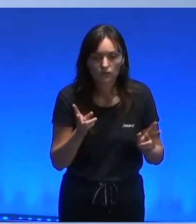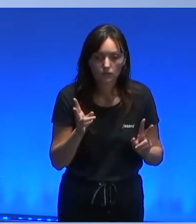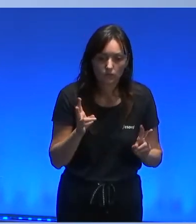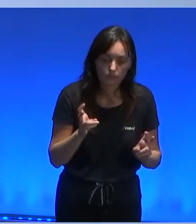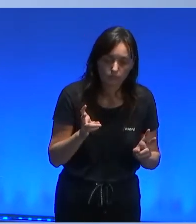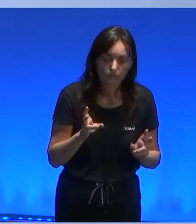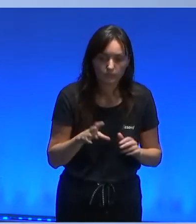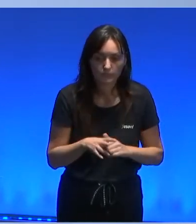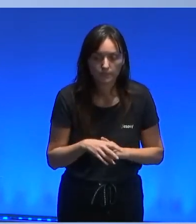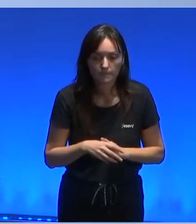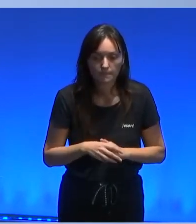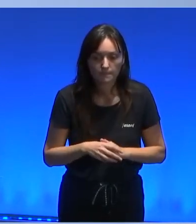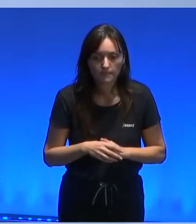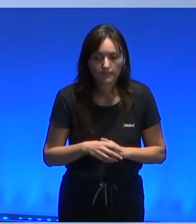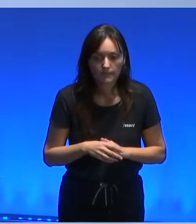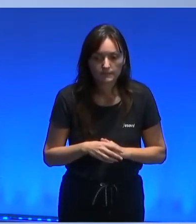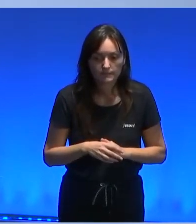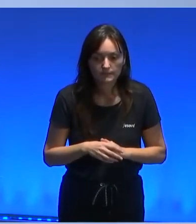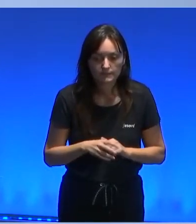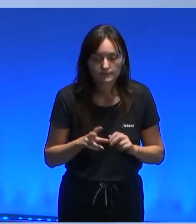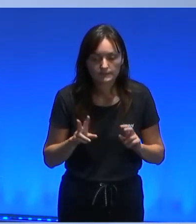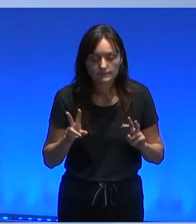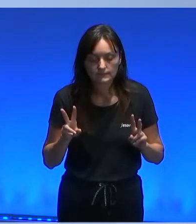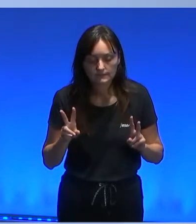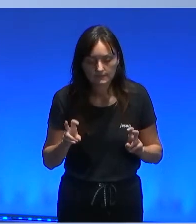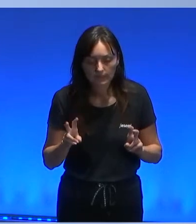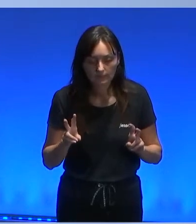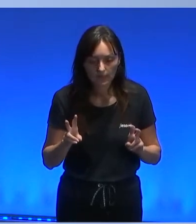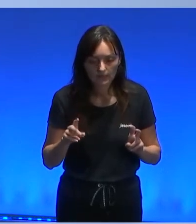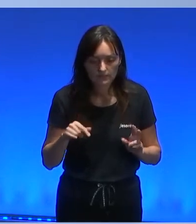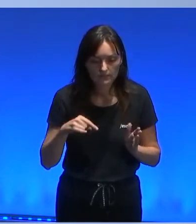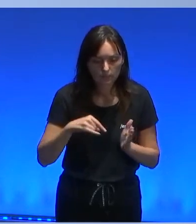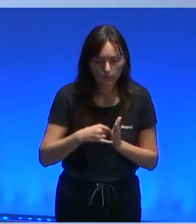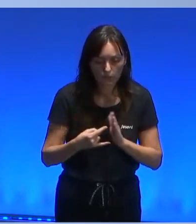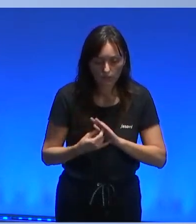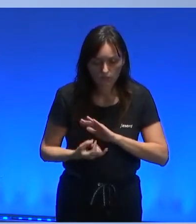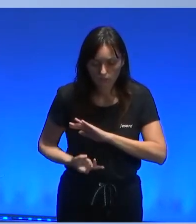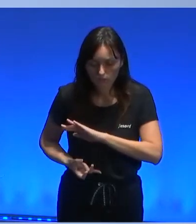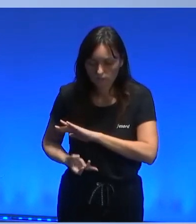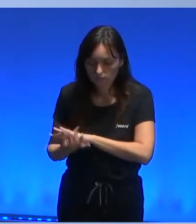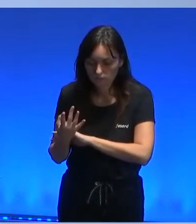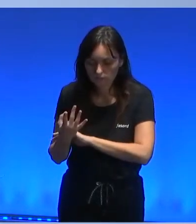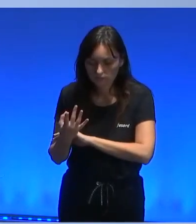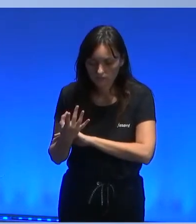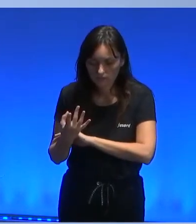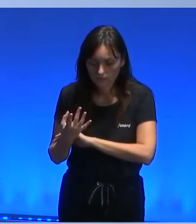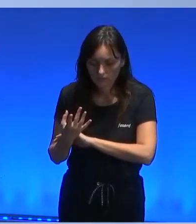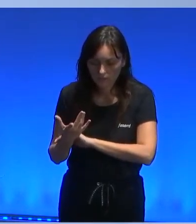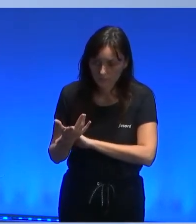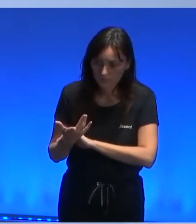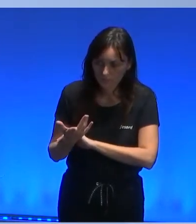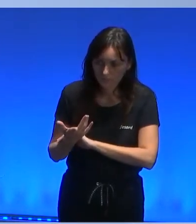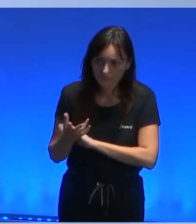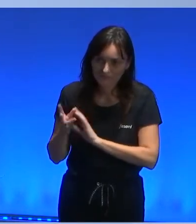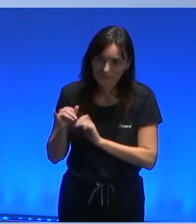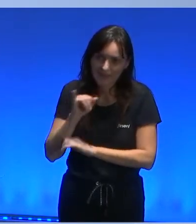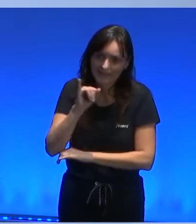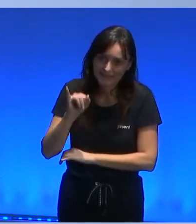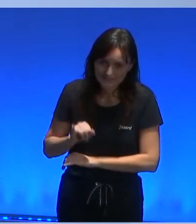orfanato, porque el tema es que este proyecto nace, como decía al empezar, como un proyecto de